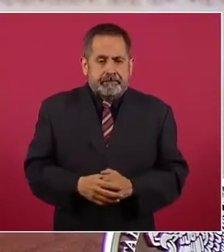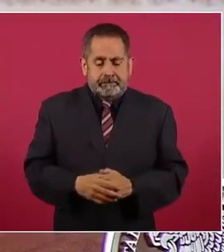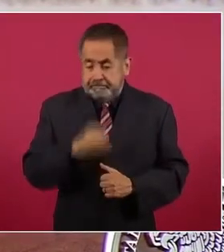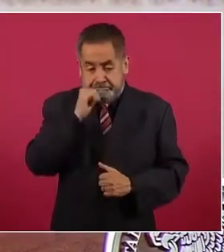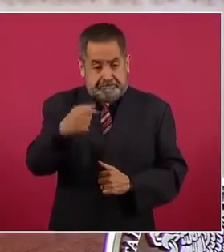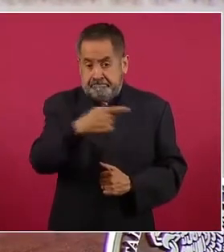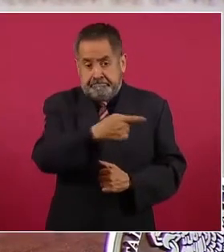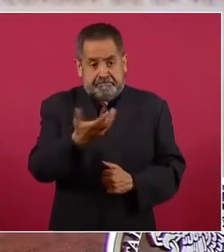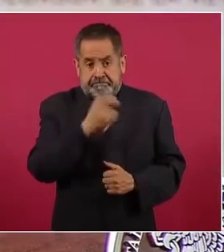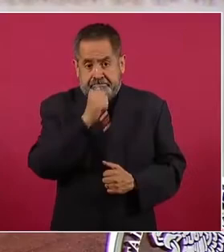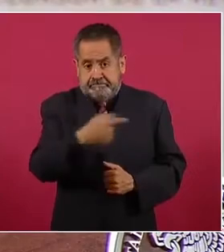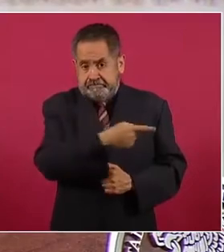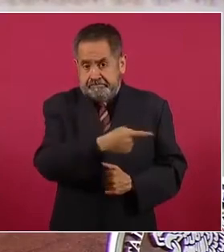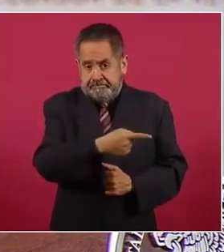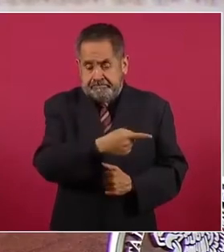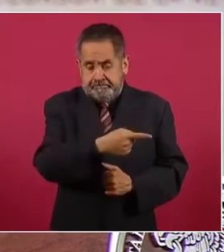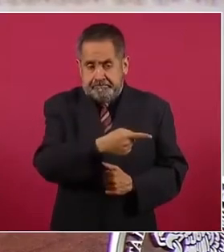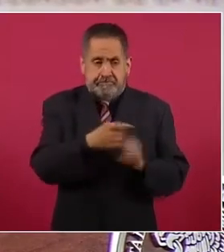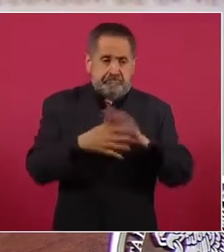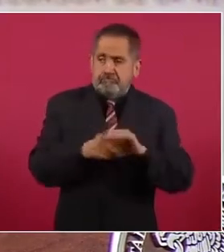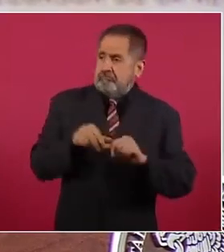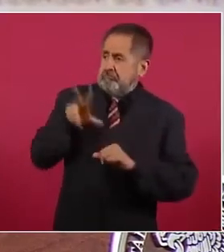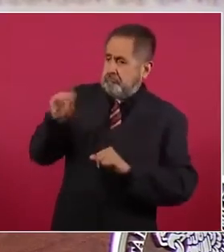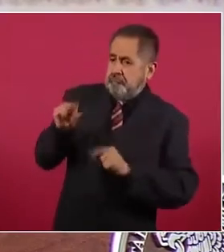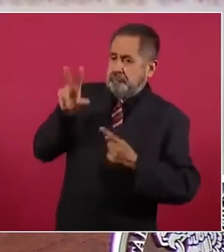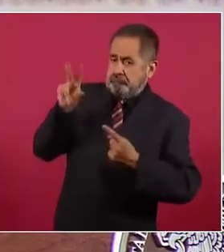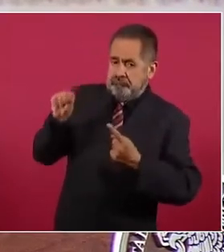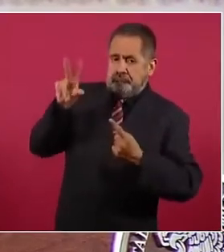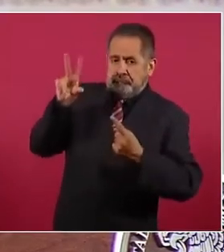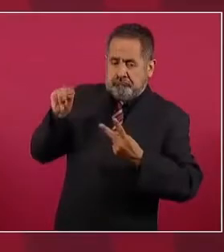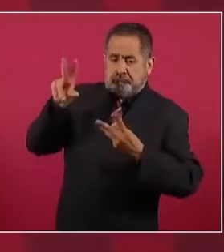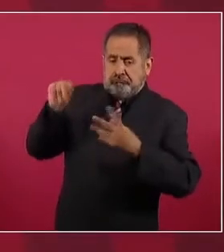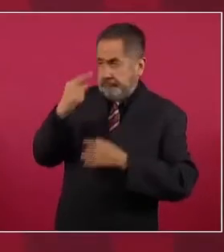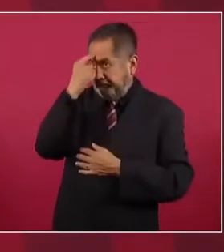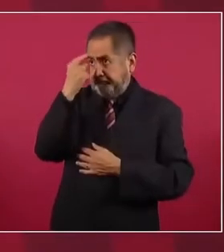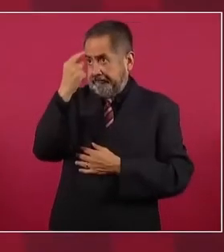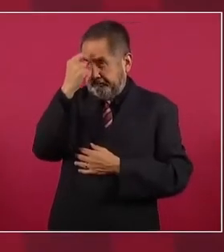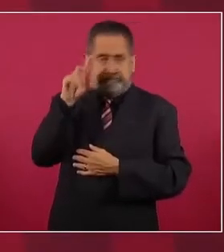nada, todo es no, no, no, no.